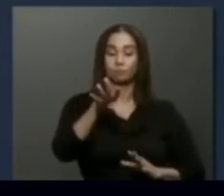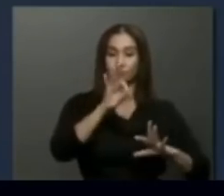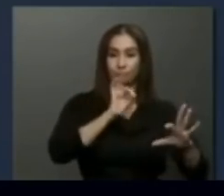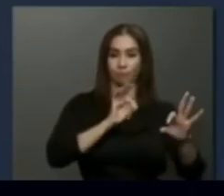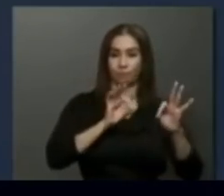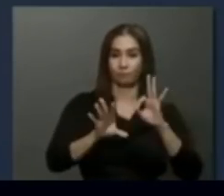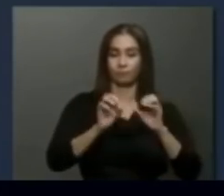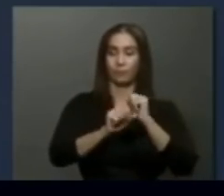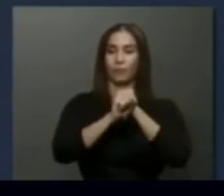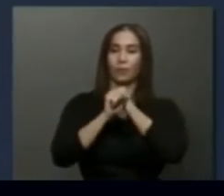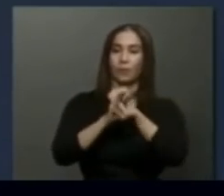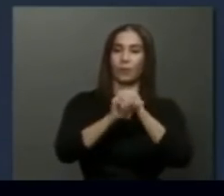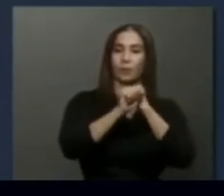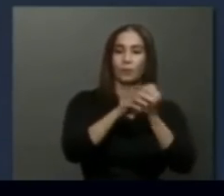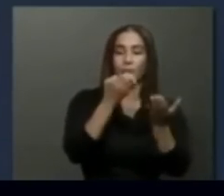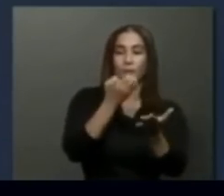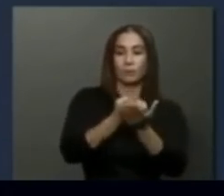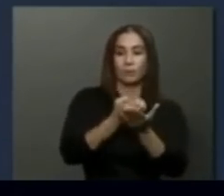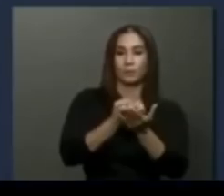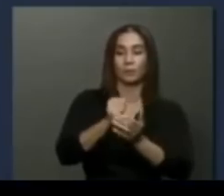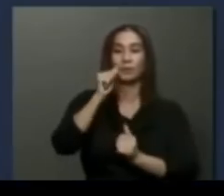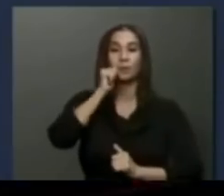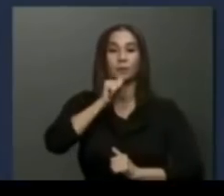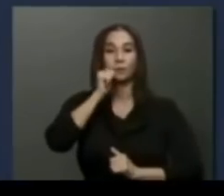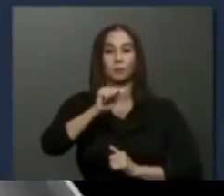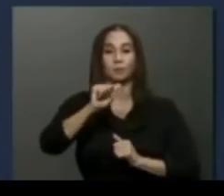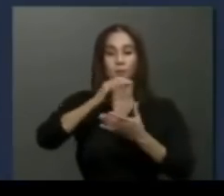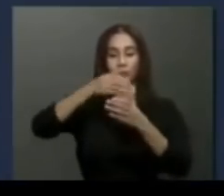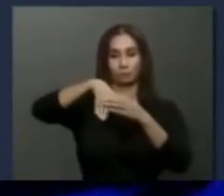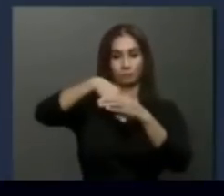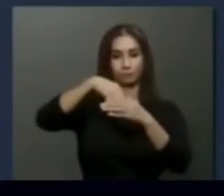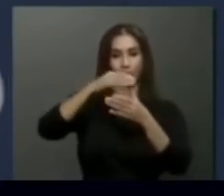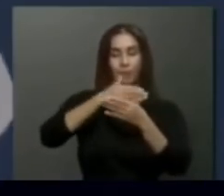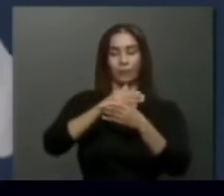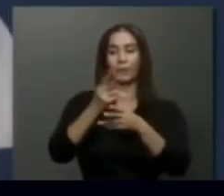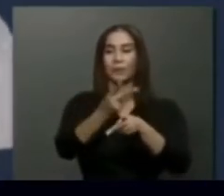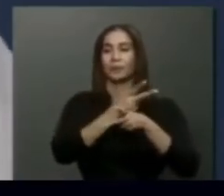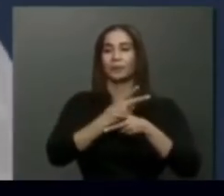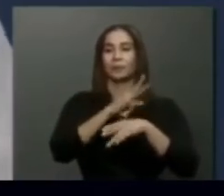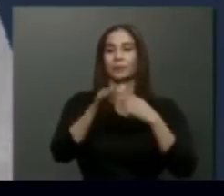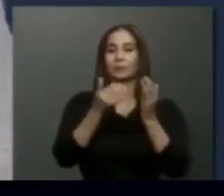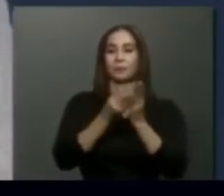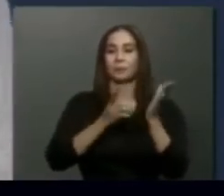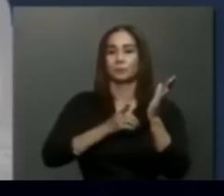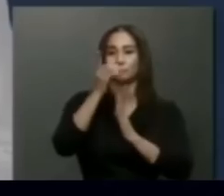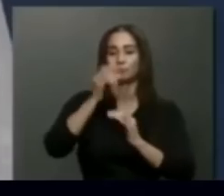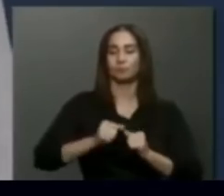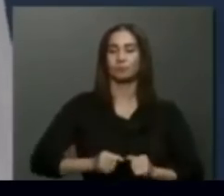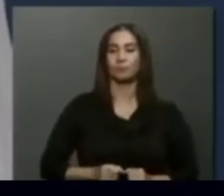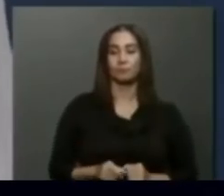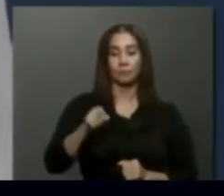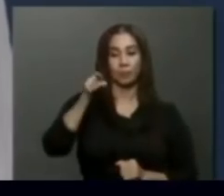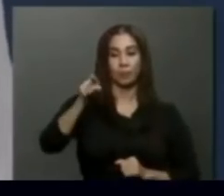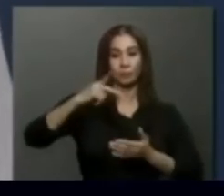elegibles, promoviendo la autonomía económica de las mujeres participantes y el cuidado como derecho. Es